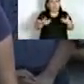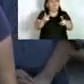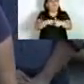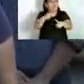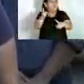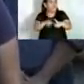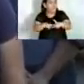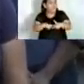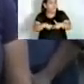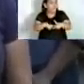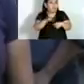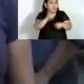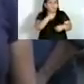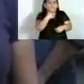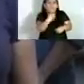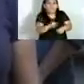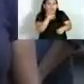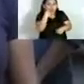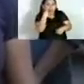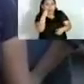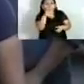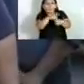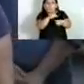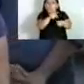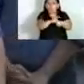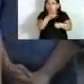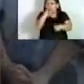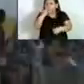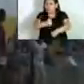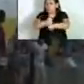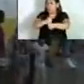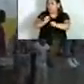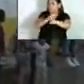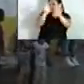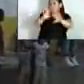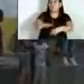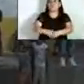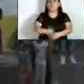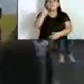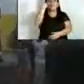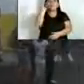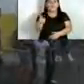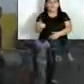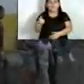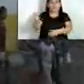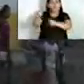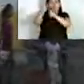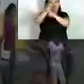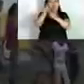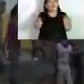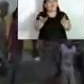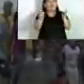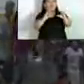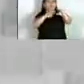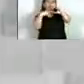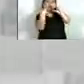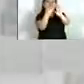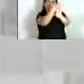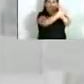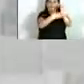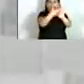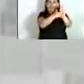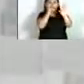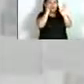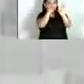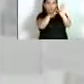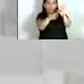si no tenemos quien nos cuide los votos, ¿quién nos garantiza que el proceso ha sido transparente? El alcalde electo posteó en sus redes sociales las